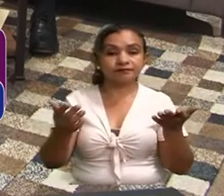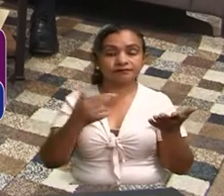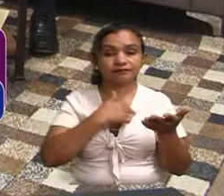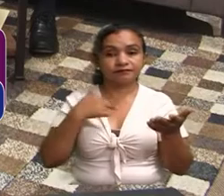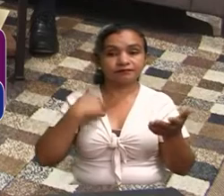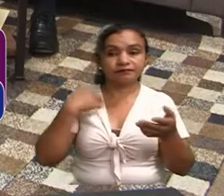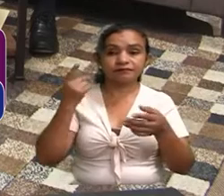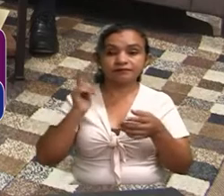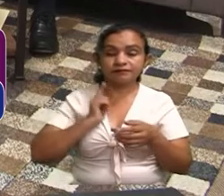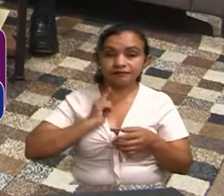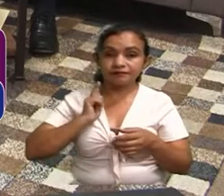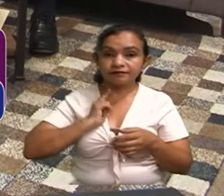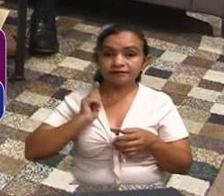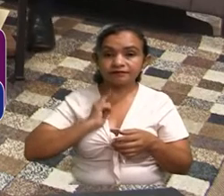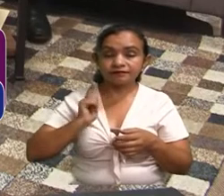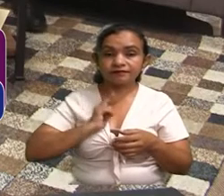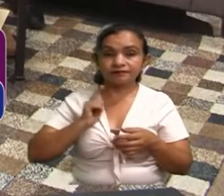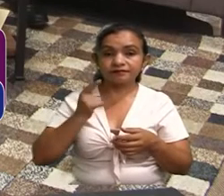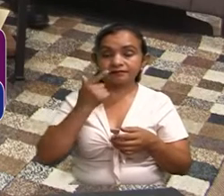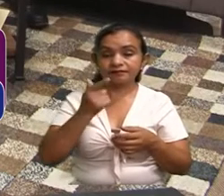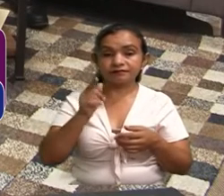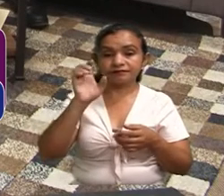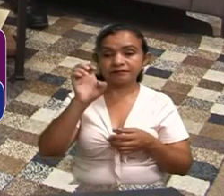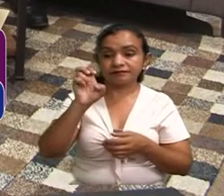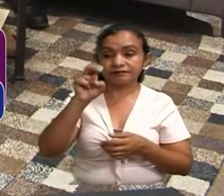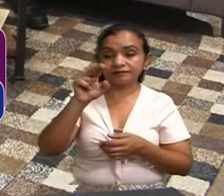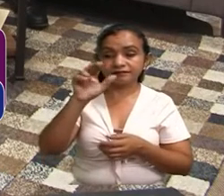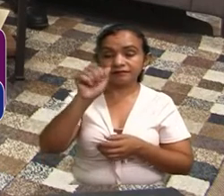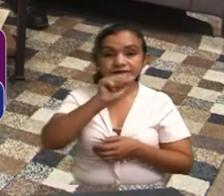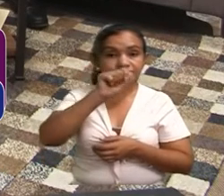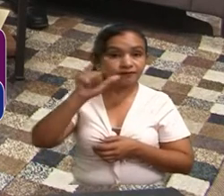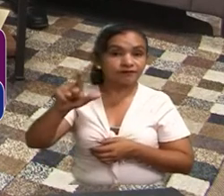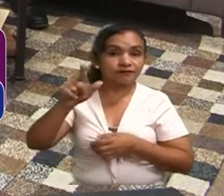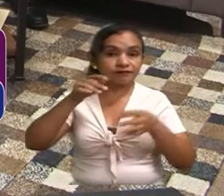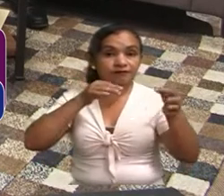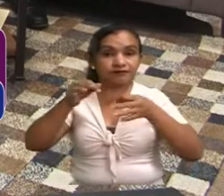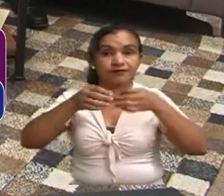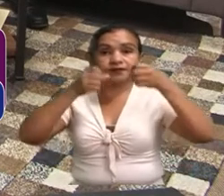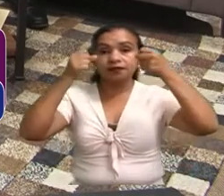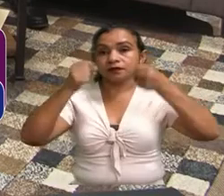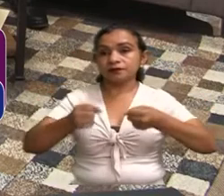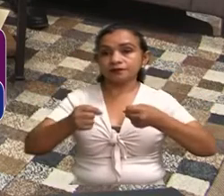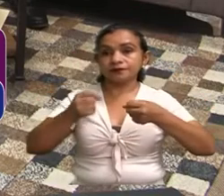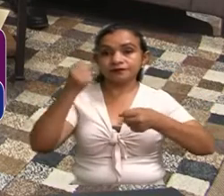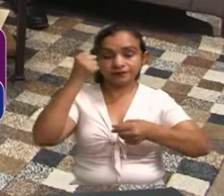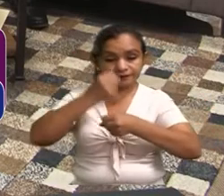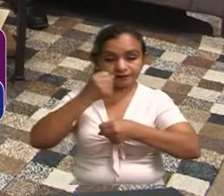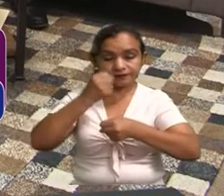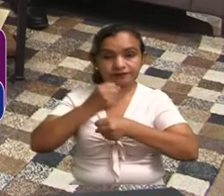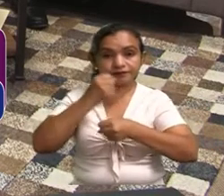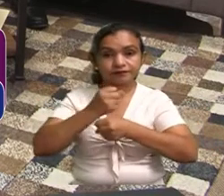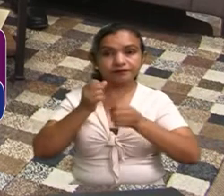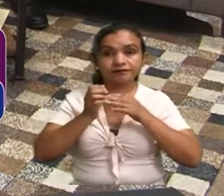tener de parte de NACAL, los compañeros de NACAL trabajaron,